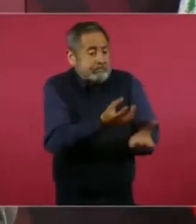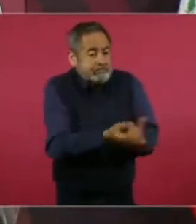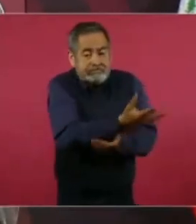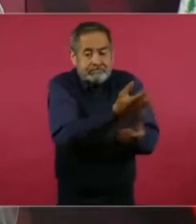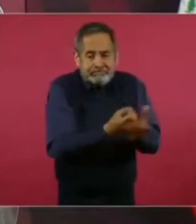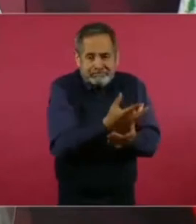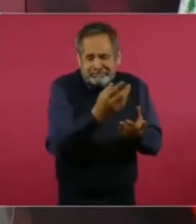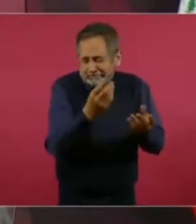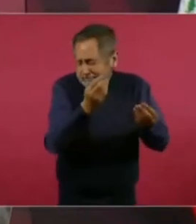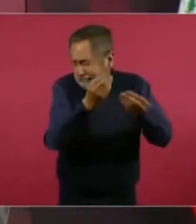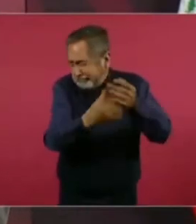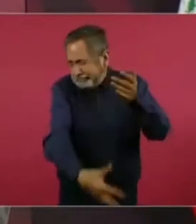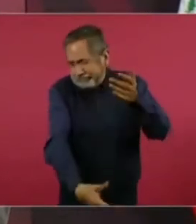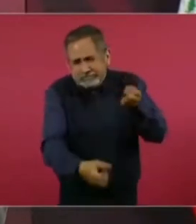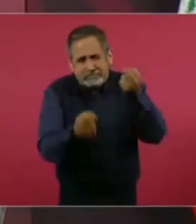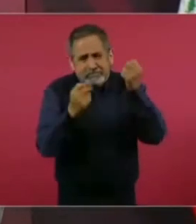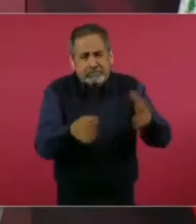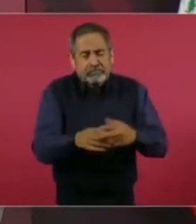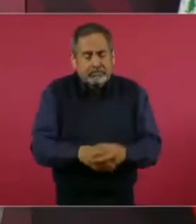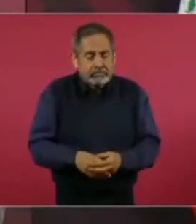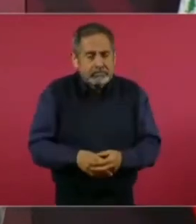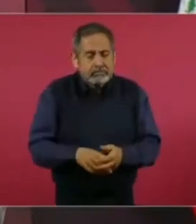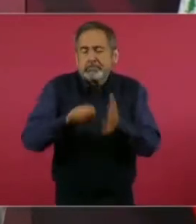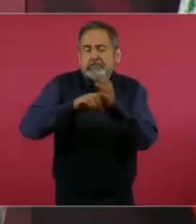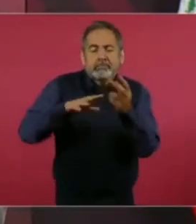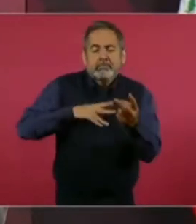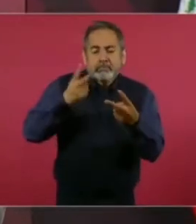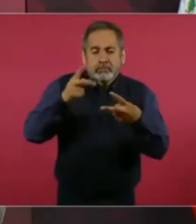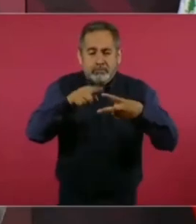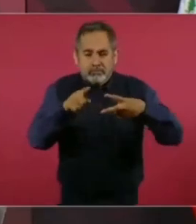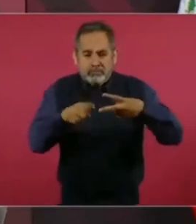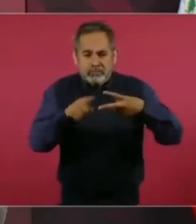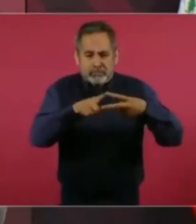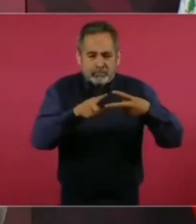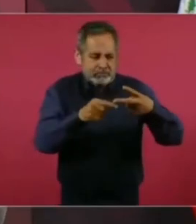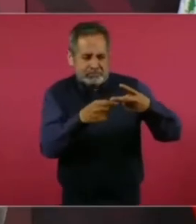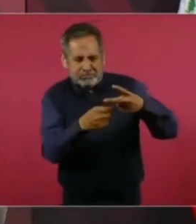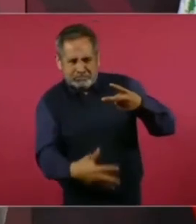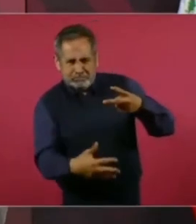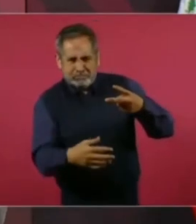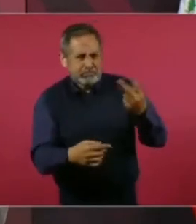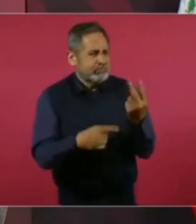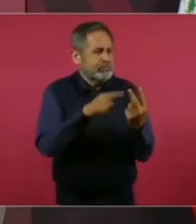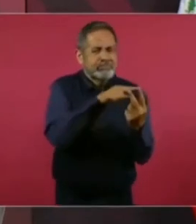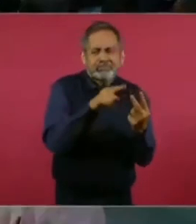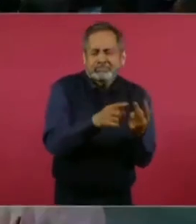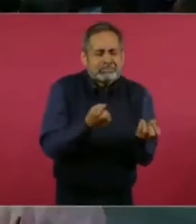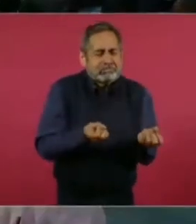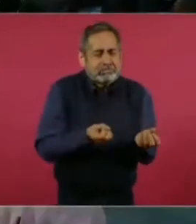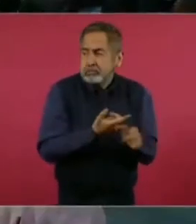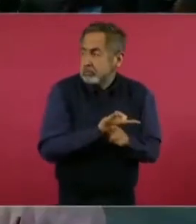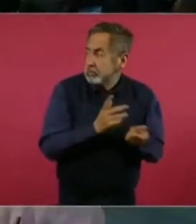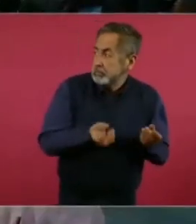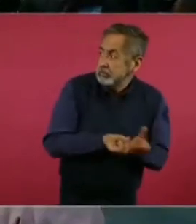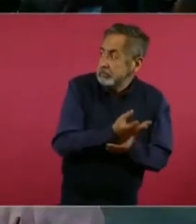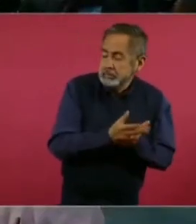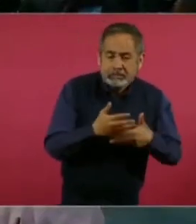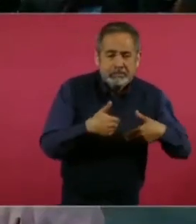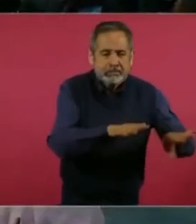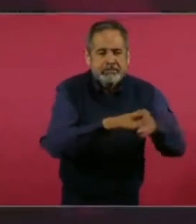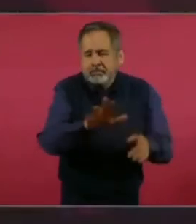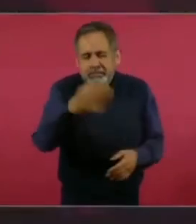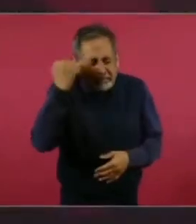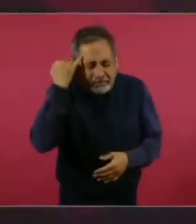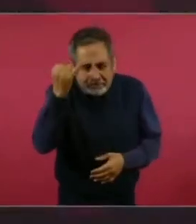entre muchos, pero hay dos emblemáticos. Uno, imagínense, la